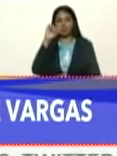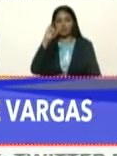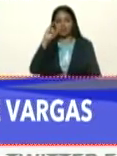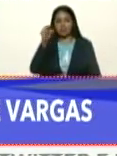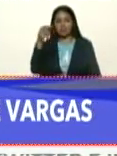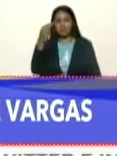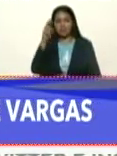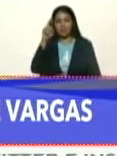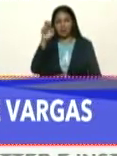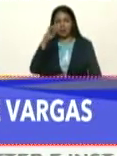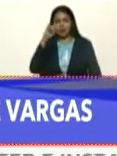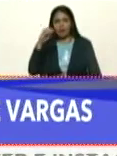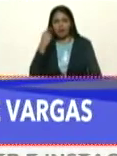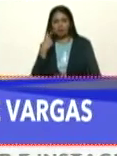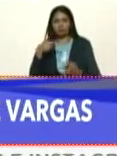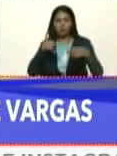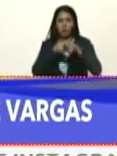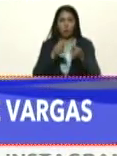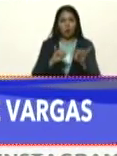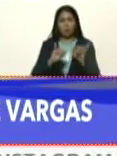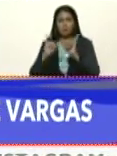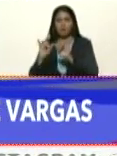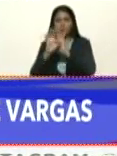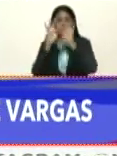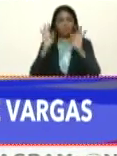en este extraordinario discurso